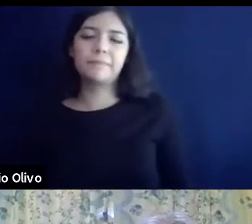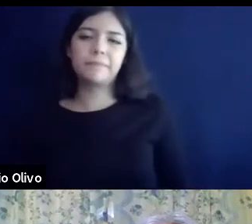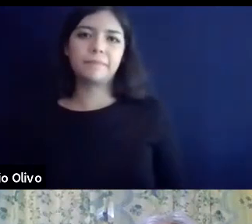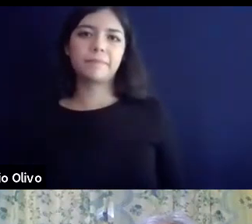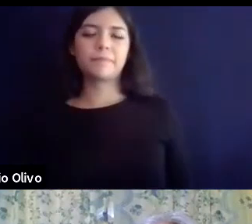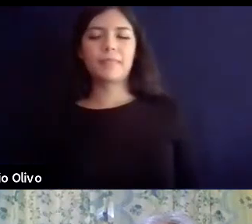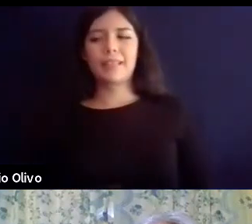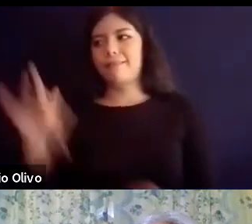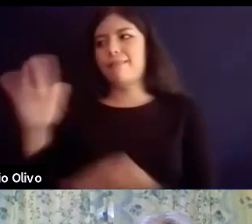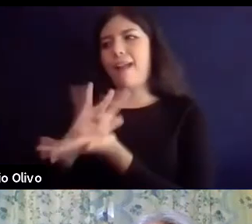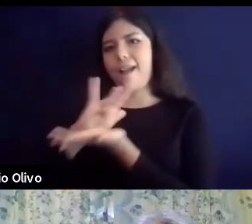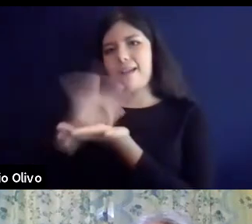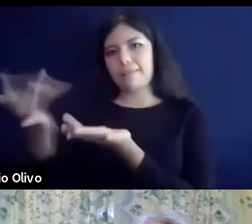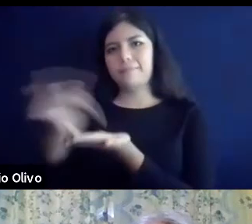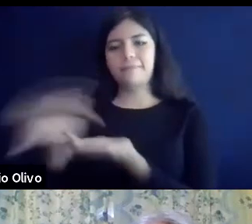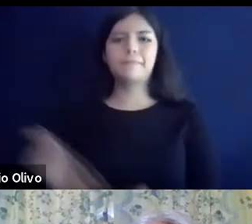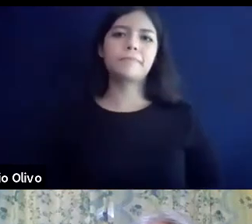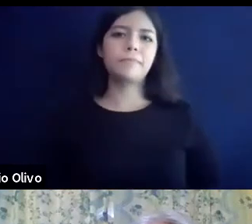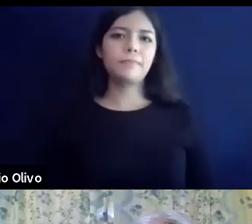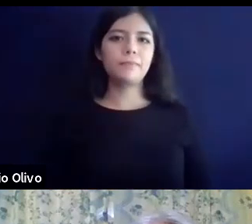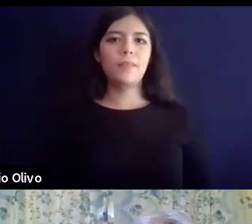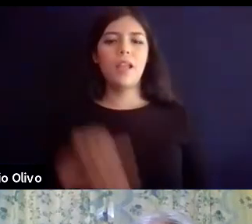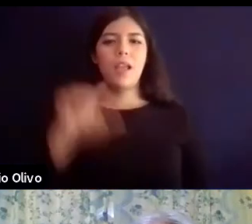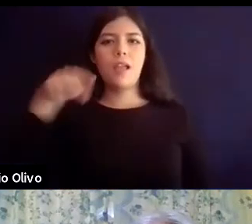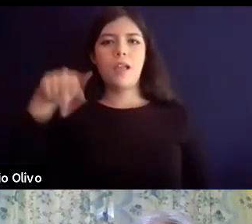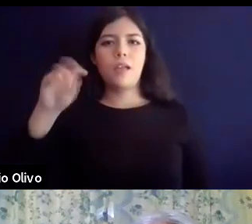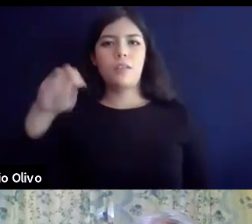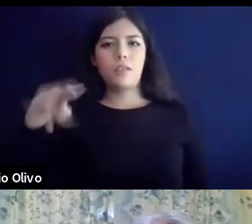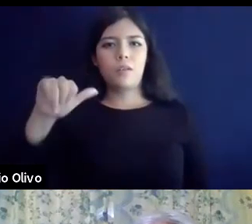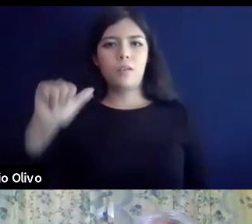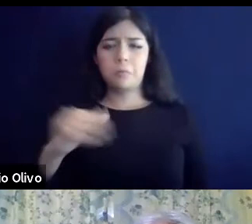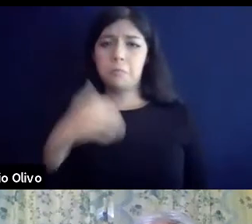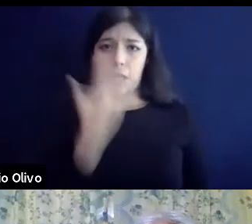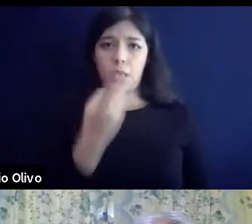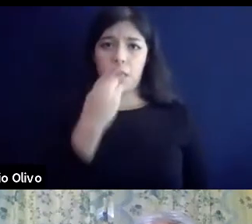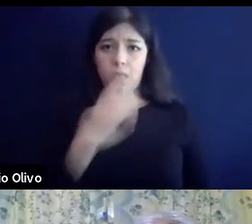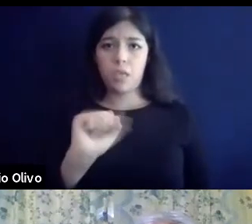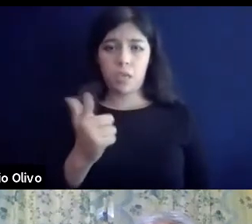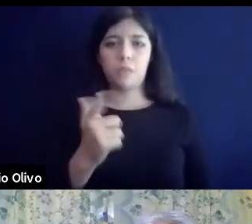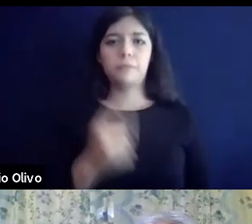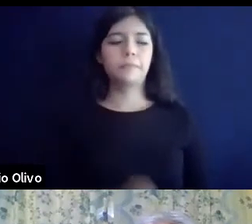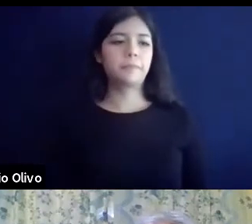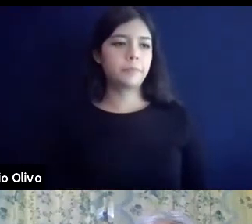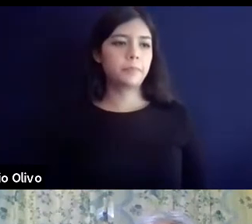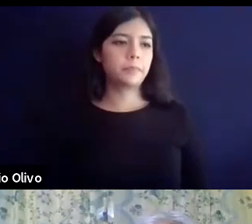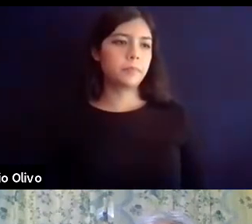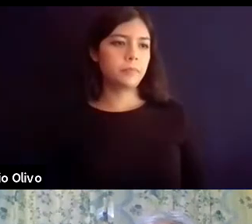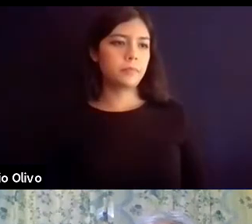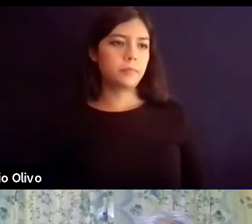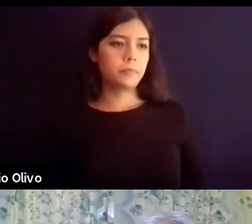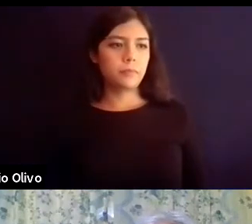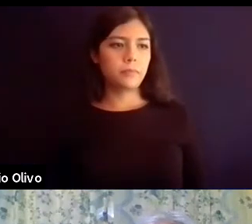Gracias, Eneida. Antonio, no sé si quieras abundar sobre el tema. Sí, bueno, ya, gracias. Adelante. Pues mira,